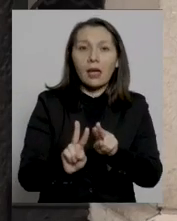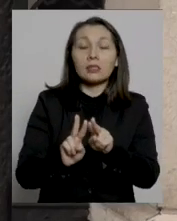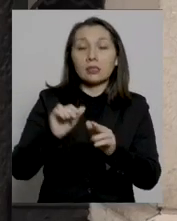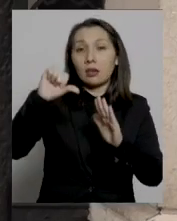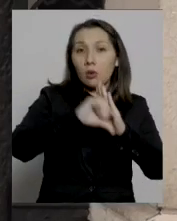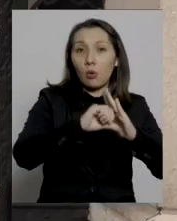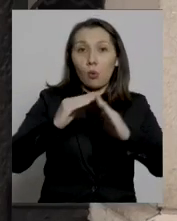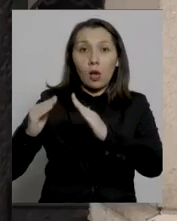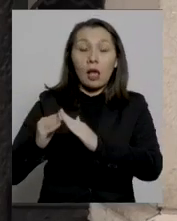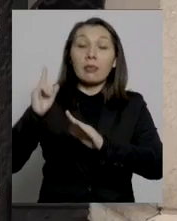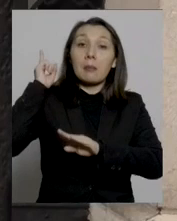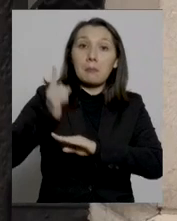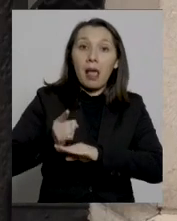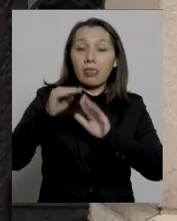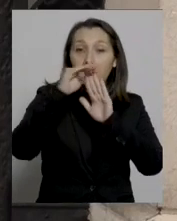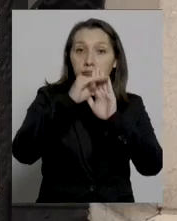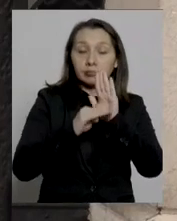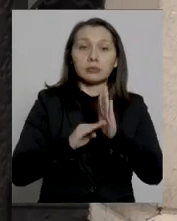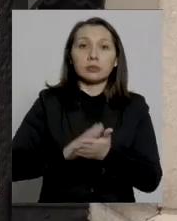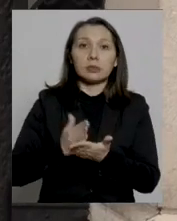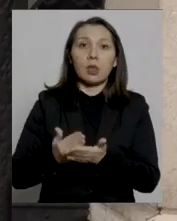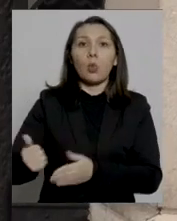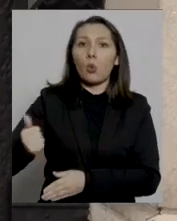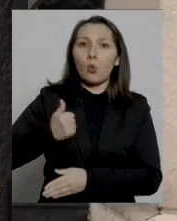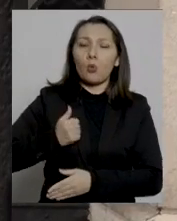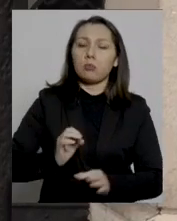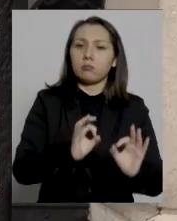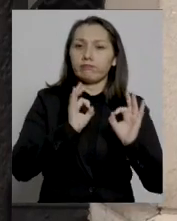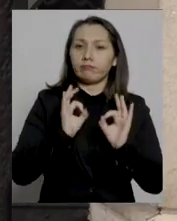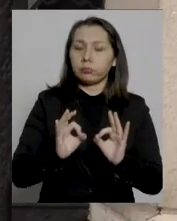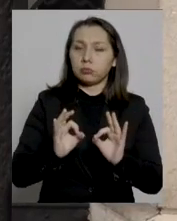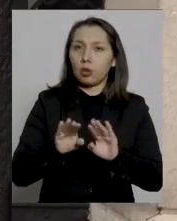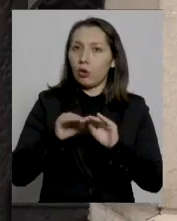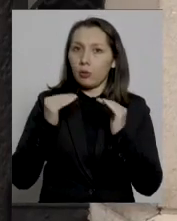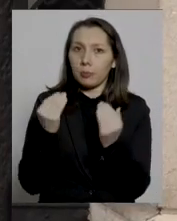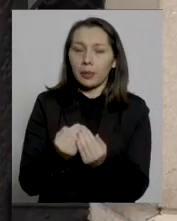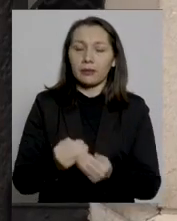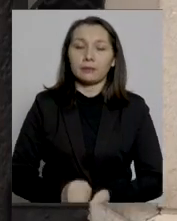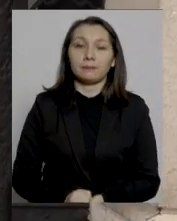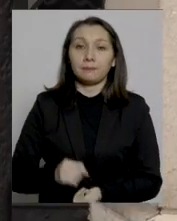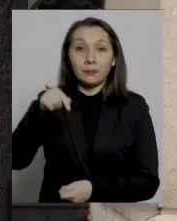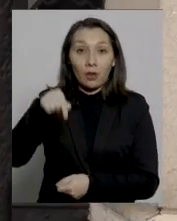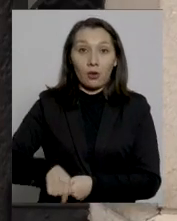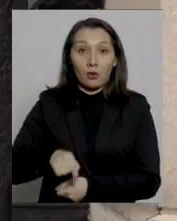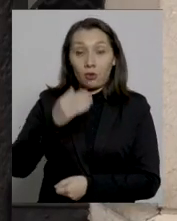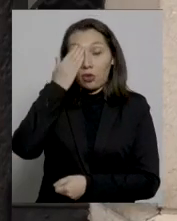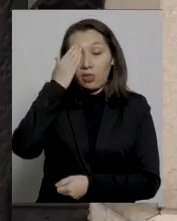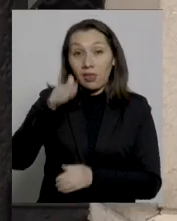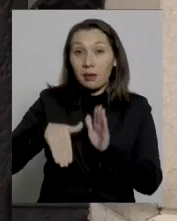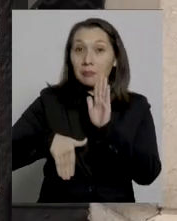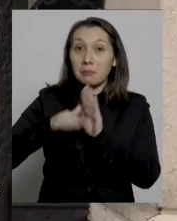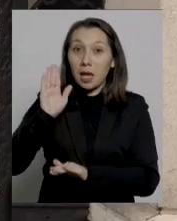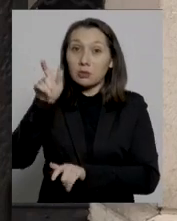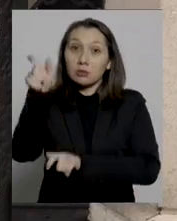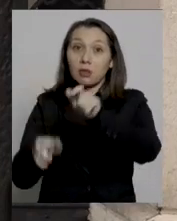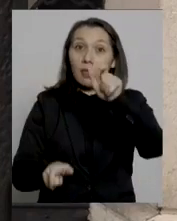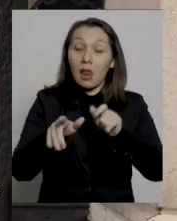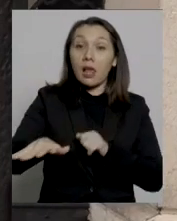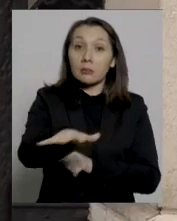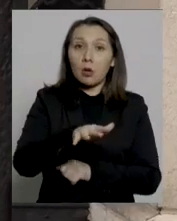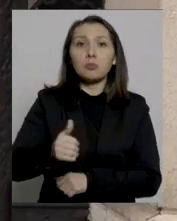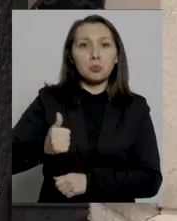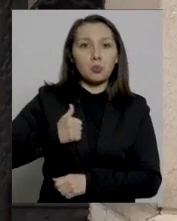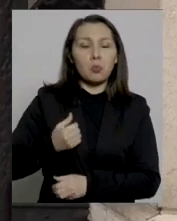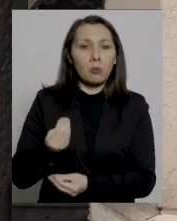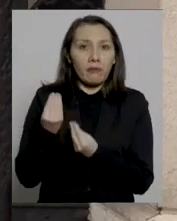las cuarentenas y las medidas sanitarias se cumplan en forma efectiva. Hoy día la mayor parte de la población está